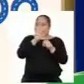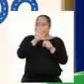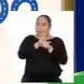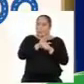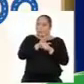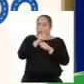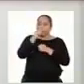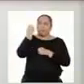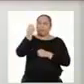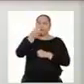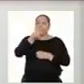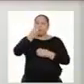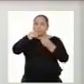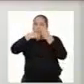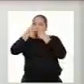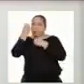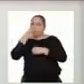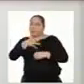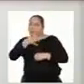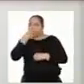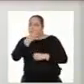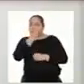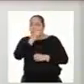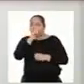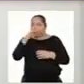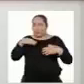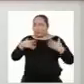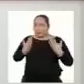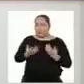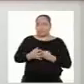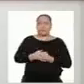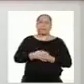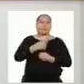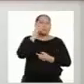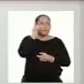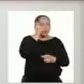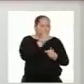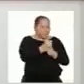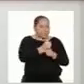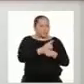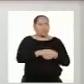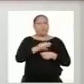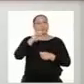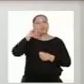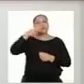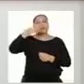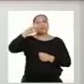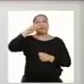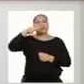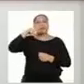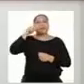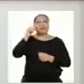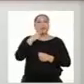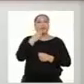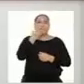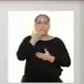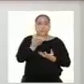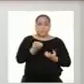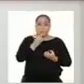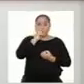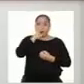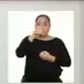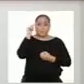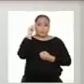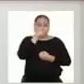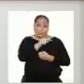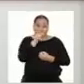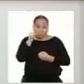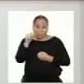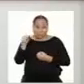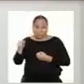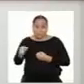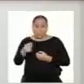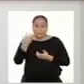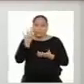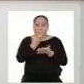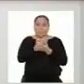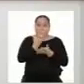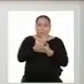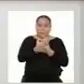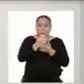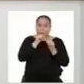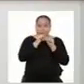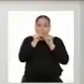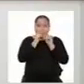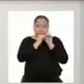requiere solo con manzanas. Exactamente. Jonathan, quería comentarte que lo que acabamos de hacer, probar